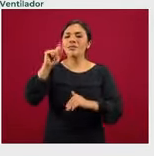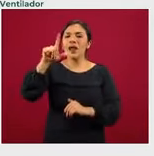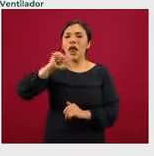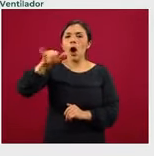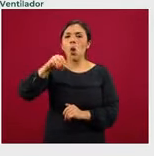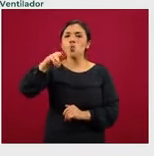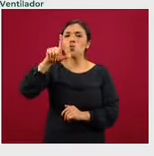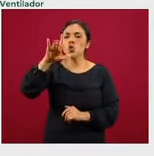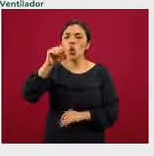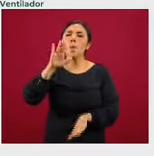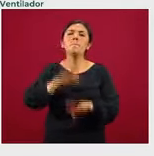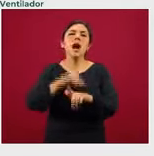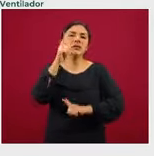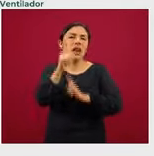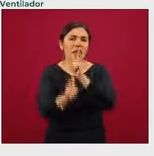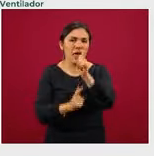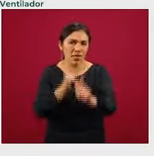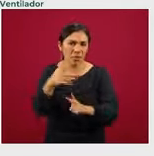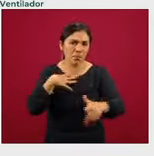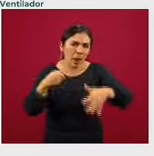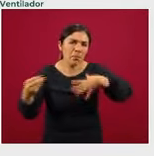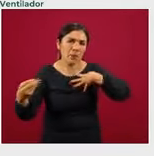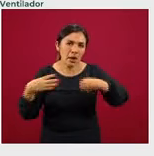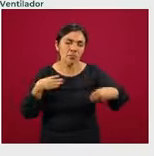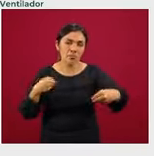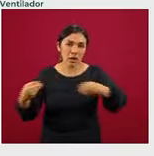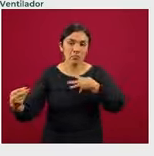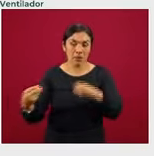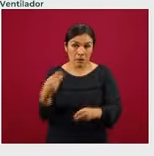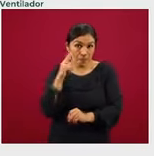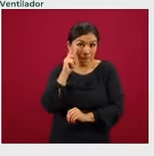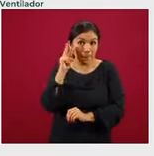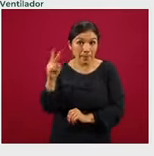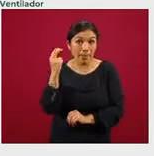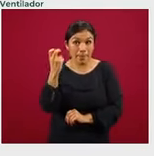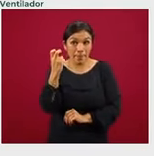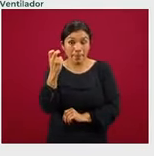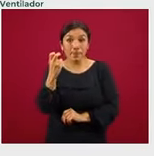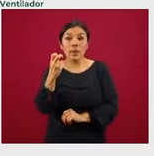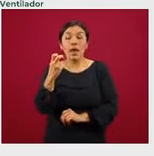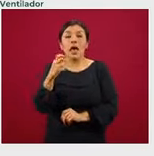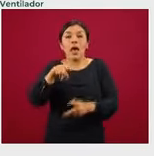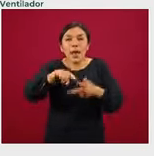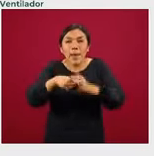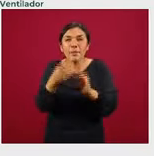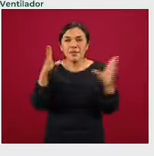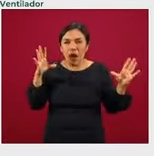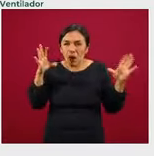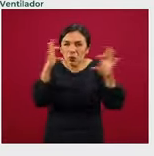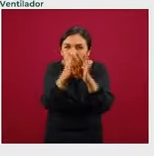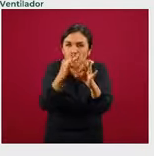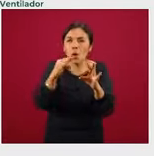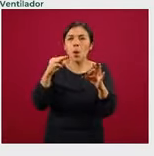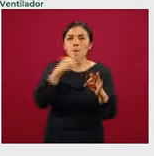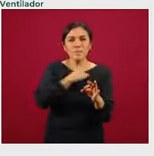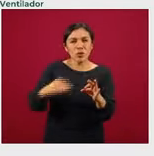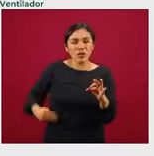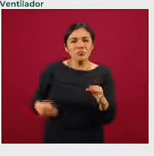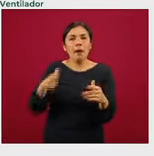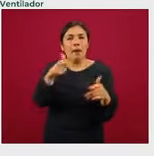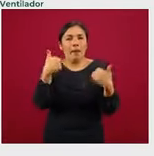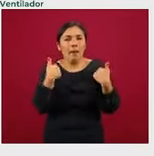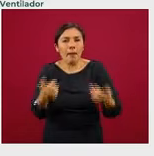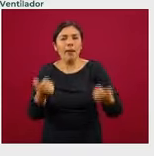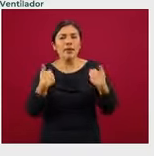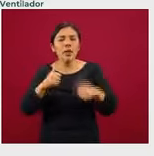hacen a una menor velocidad. Y vean ustedes cómo cuando entramos al nivel municipal se ve las razones por las que